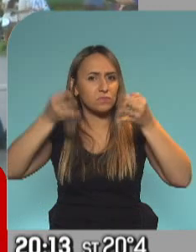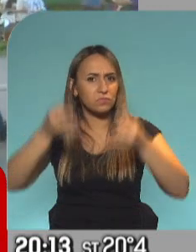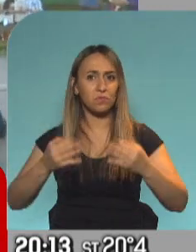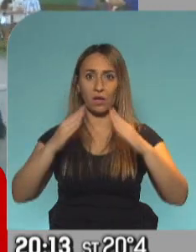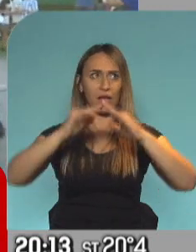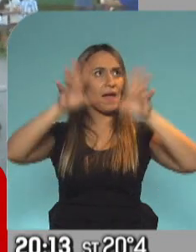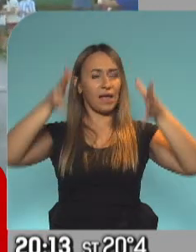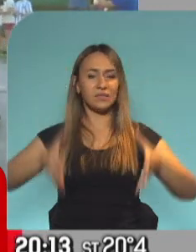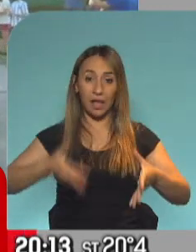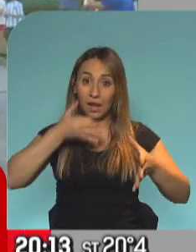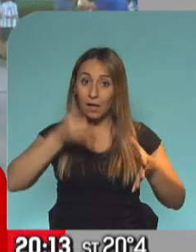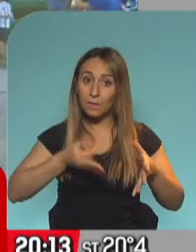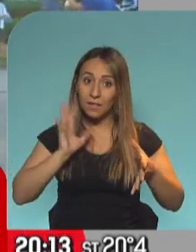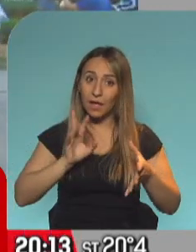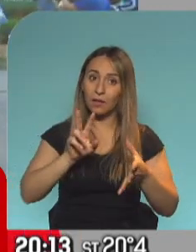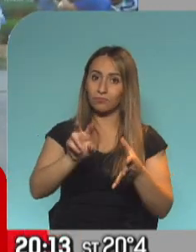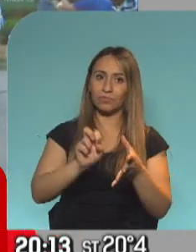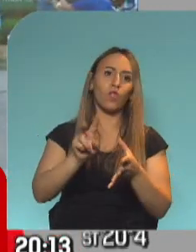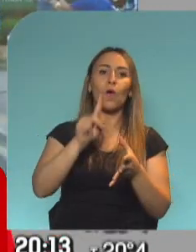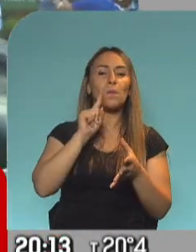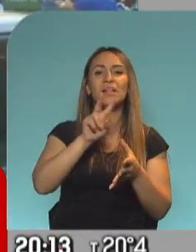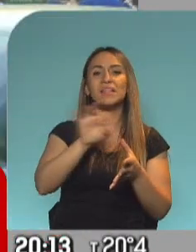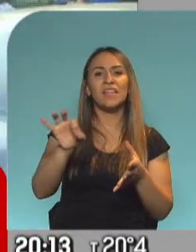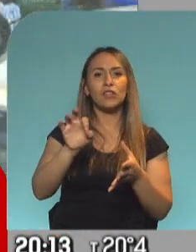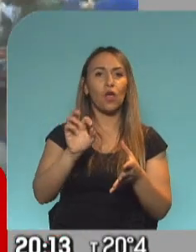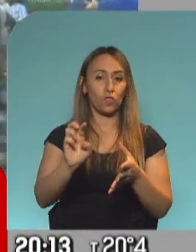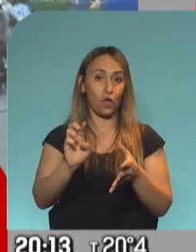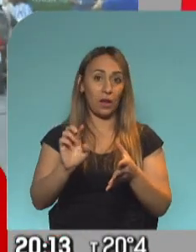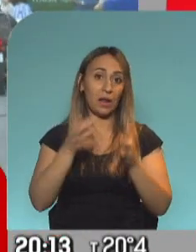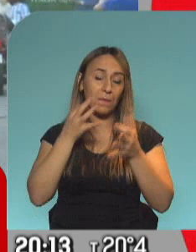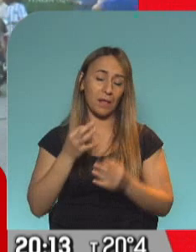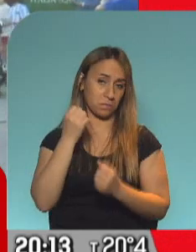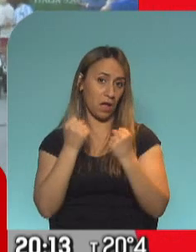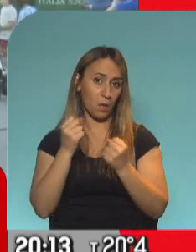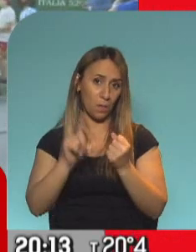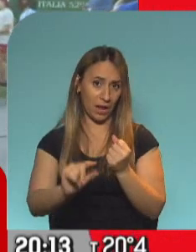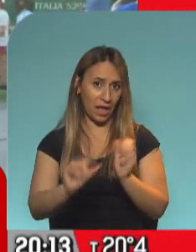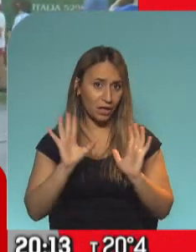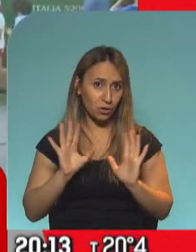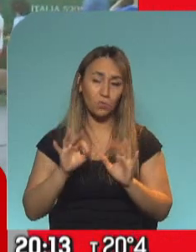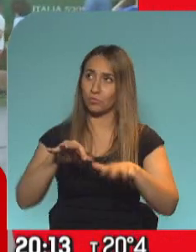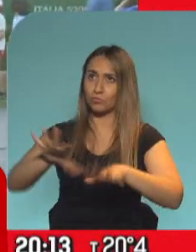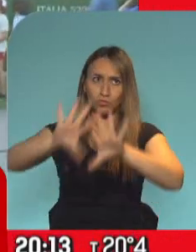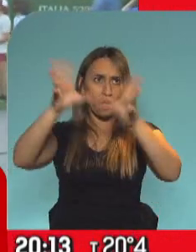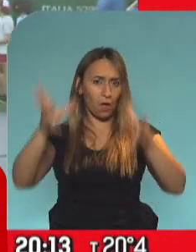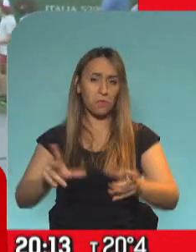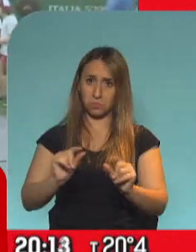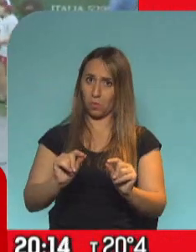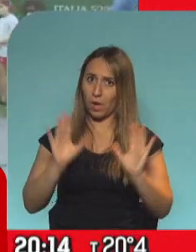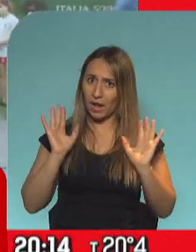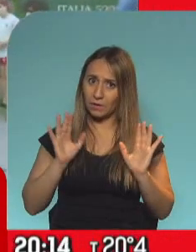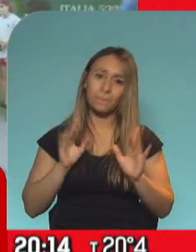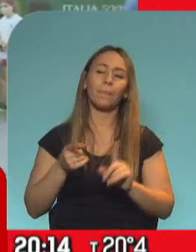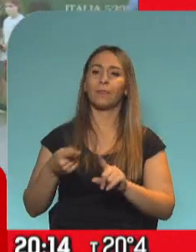la verdad que la alquilaron 2500 dólares que es bastante económica por las condiciones es un contacto importante